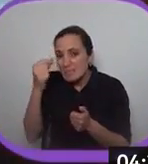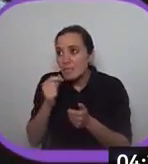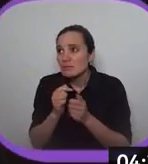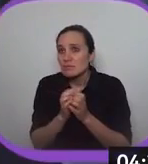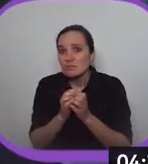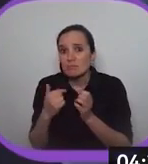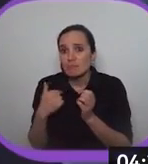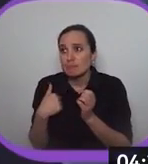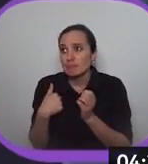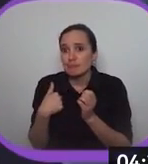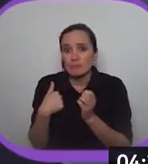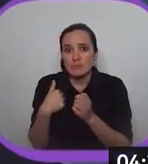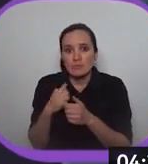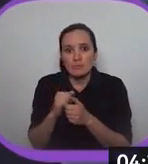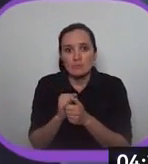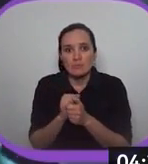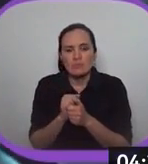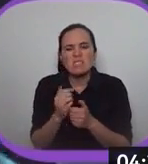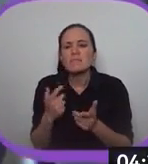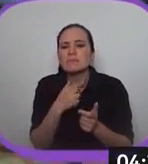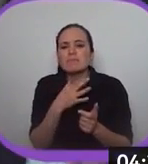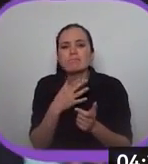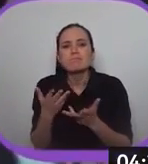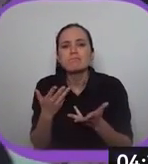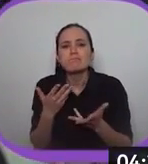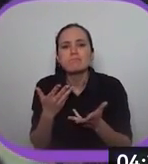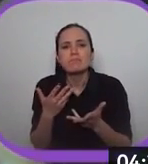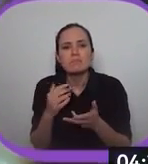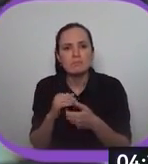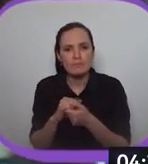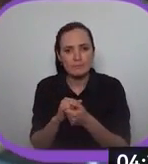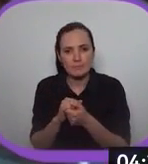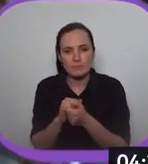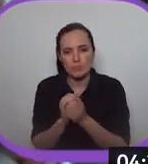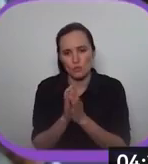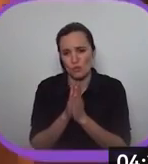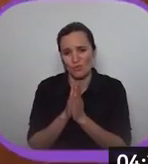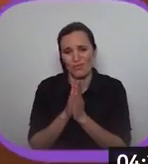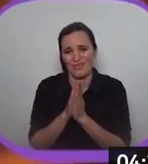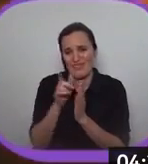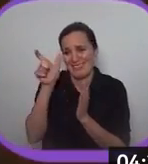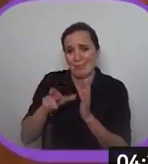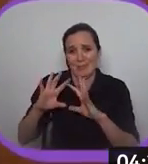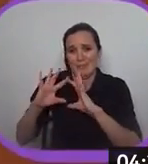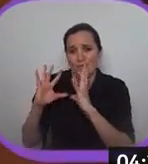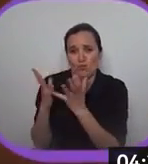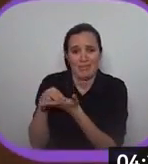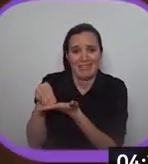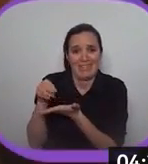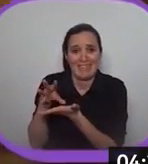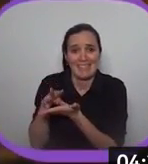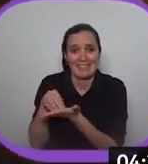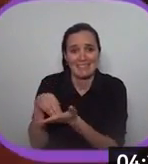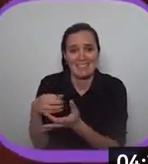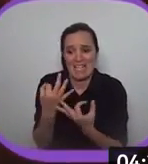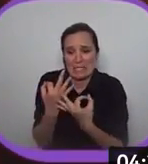Capitán Kalos, habla Sage. Oh, dime qué quieres, sentient. Libera a los terrícolas y a